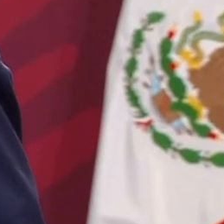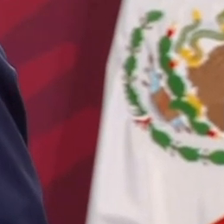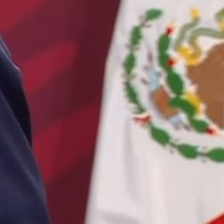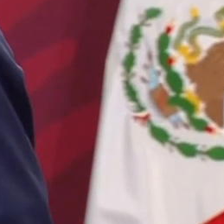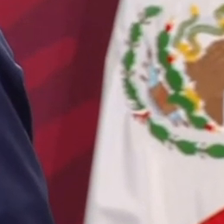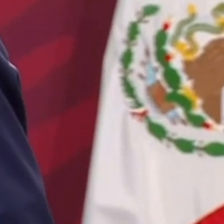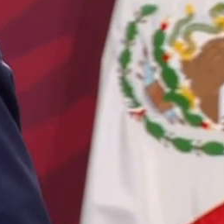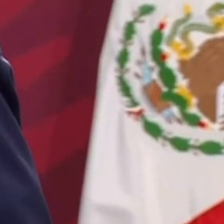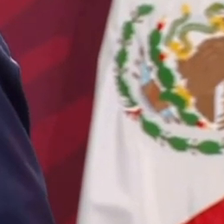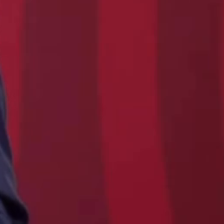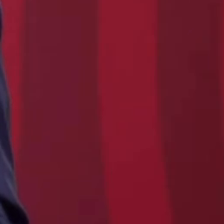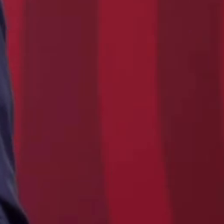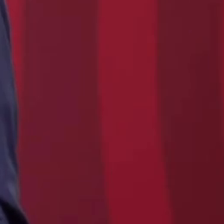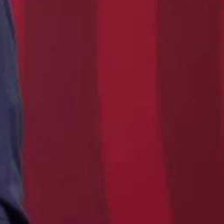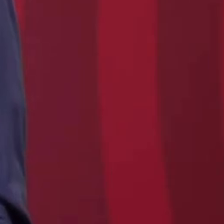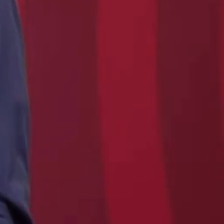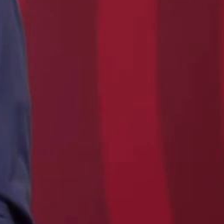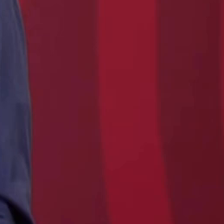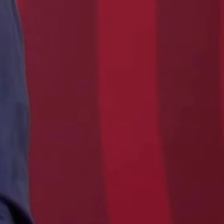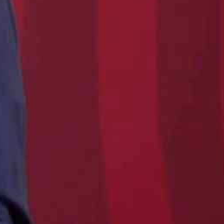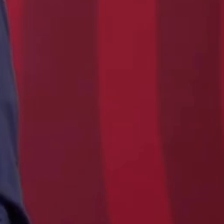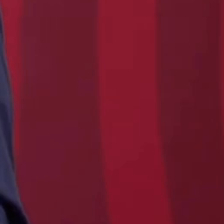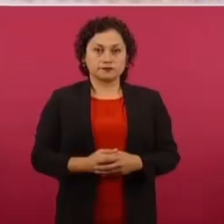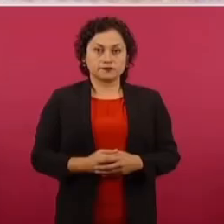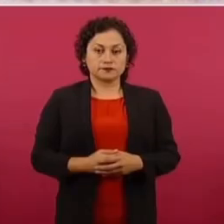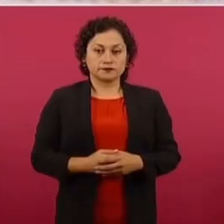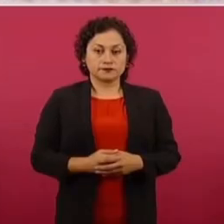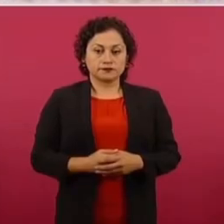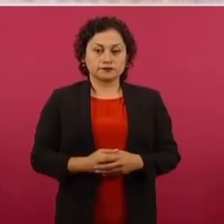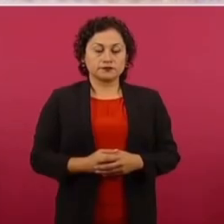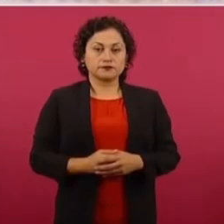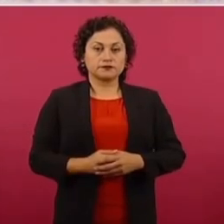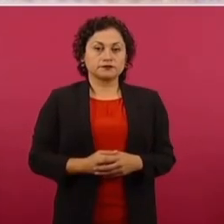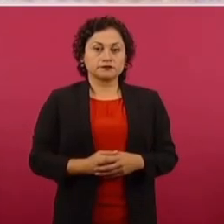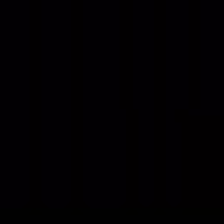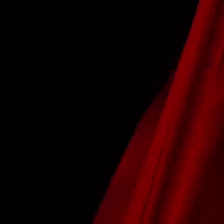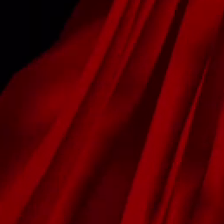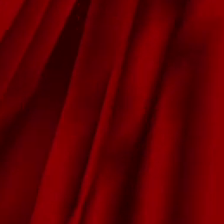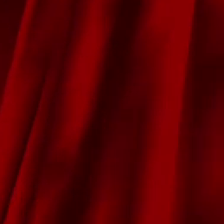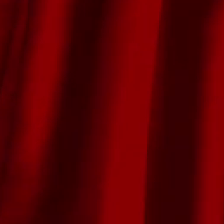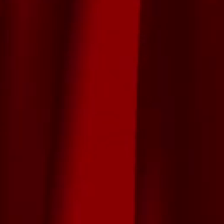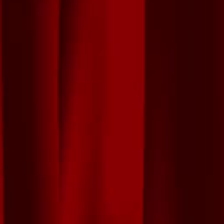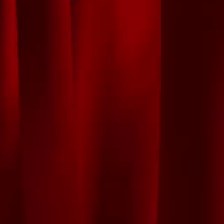excluyendo. Por eso vamos esperando.